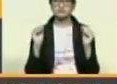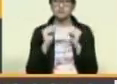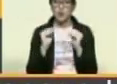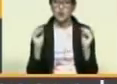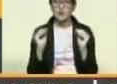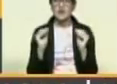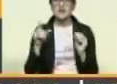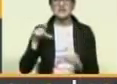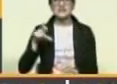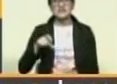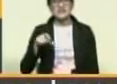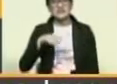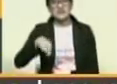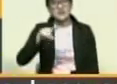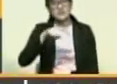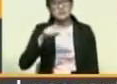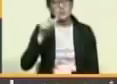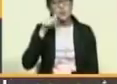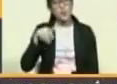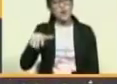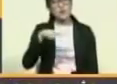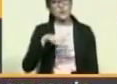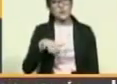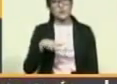necesidades locales, regionales y nacionales del país.